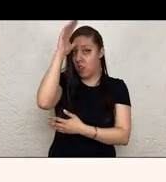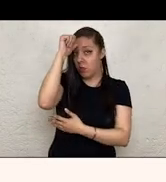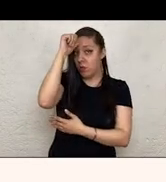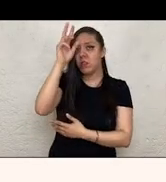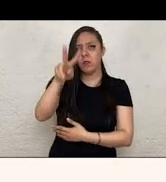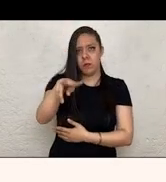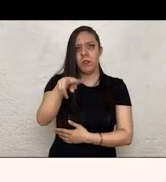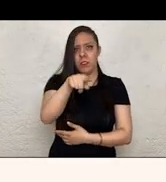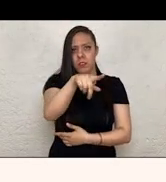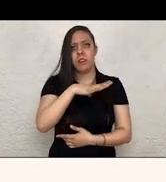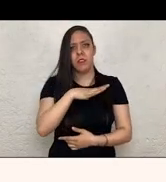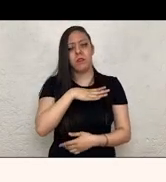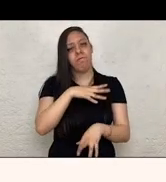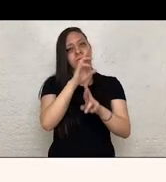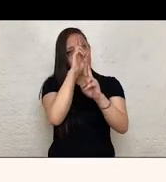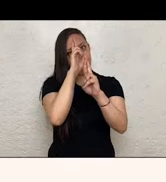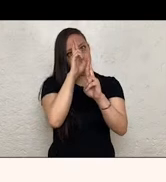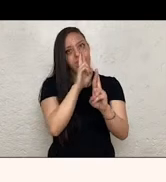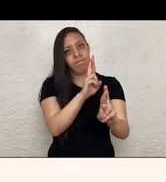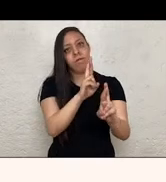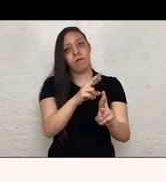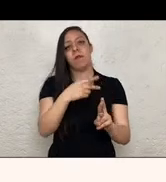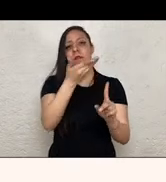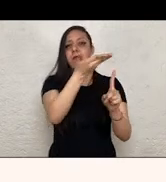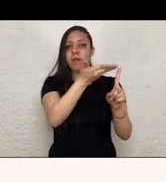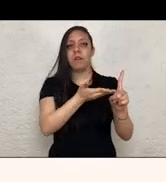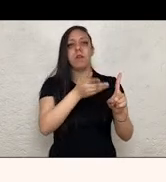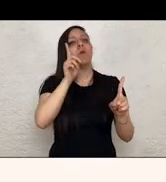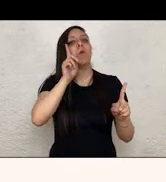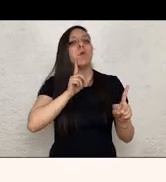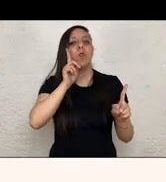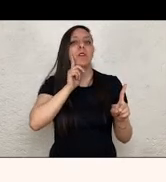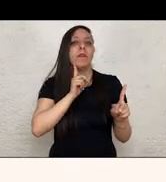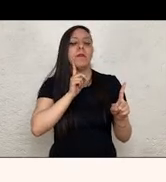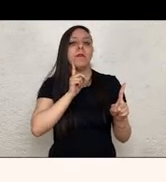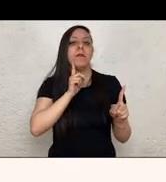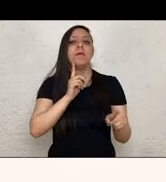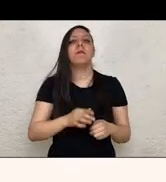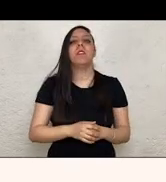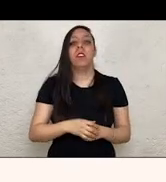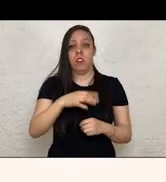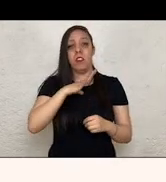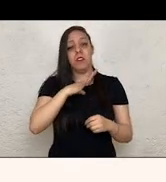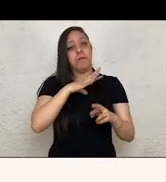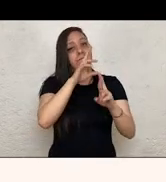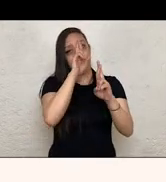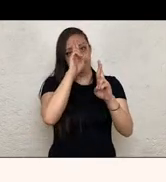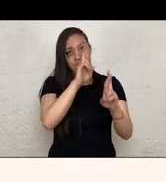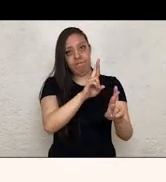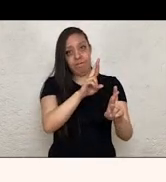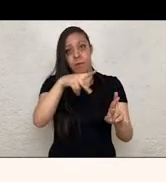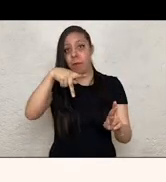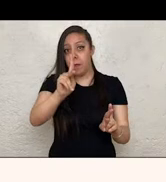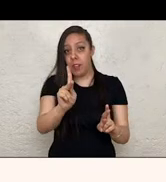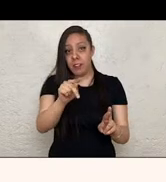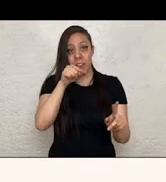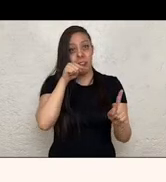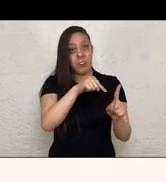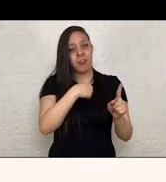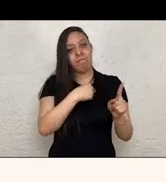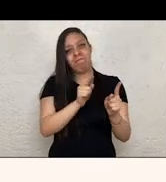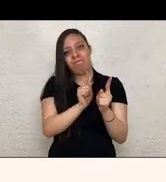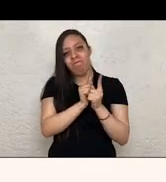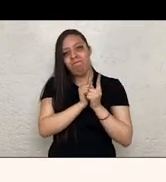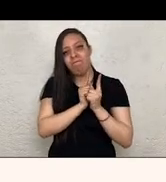creo que estamos de acuerdo que aquí hay respeto para Malinche, para Malintzin, pero sigue ella el apoyante